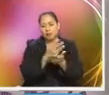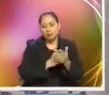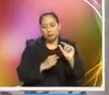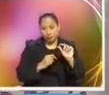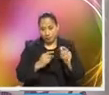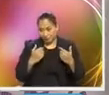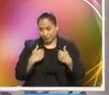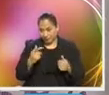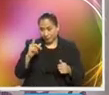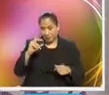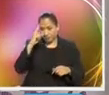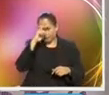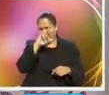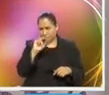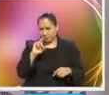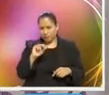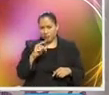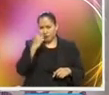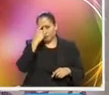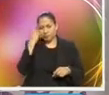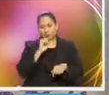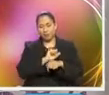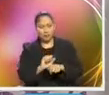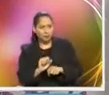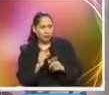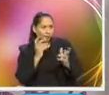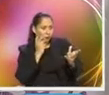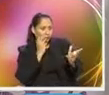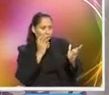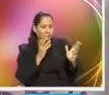ya ven cómo no es complicado, es bastante sencillo. Y yo sí. Pueden